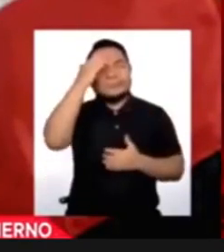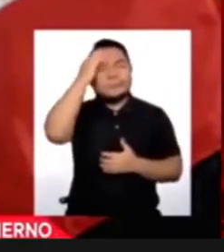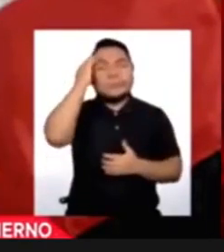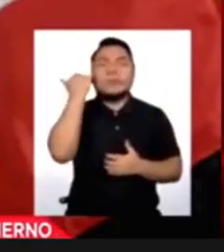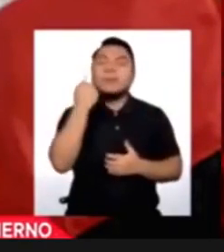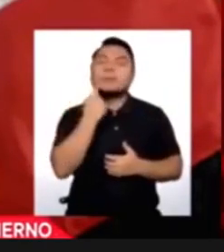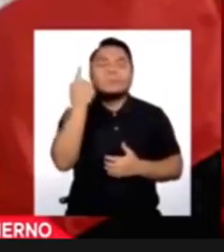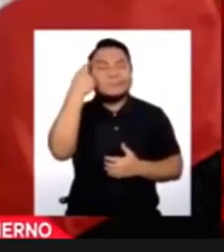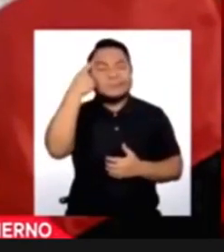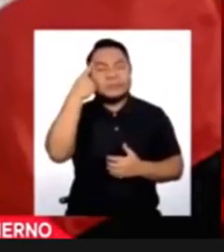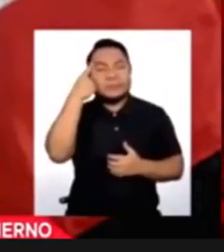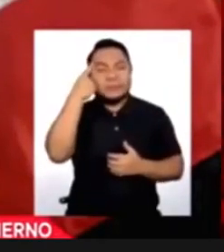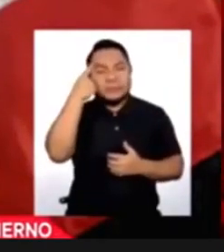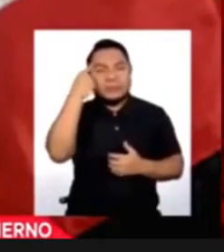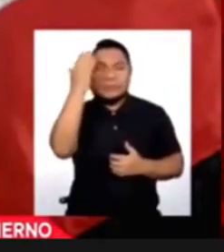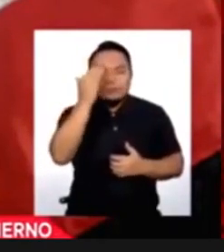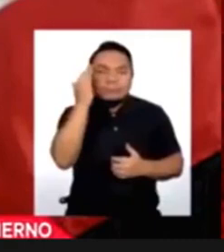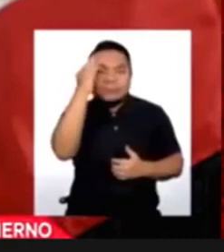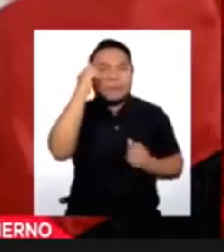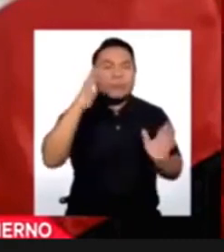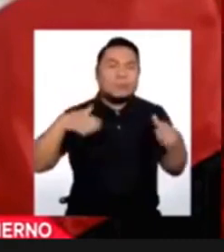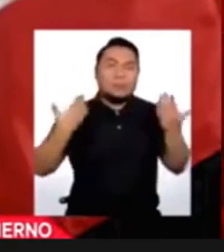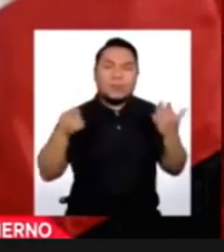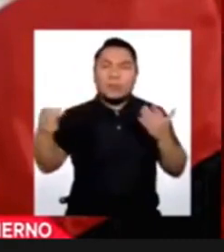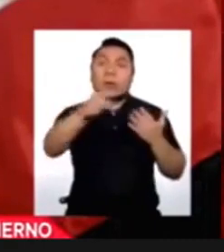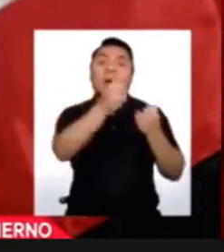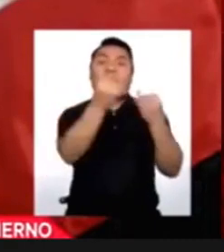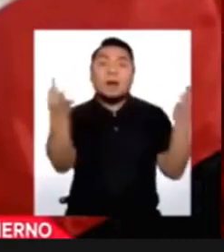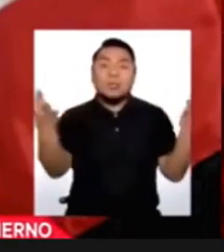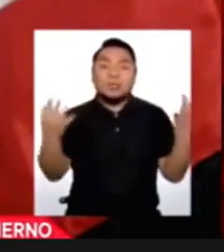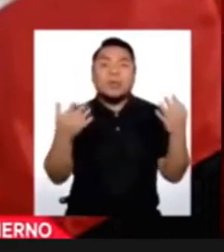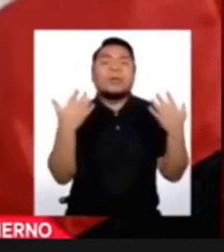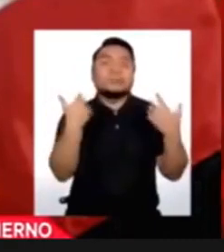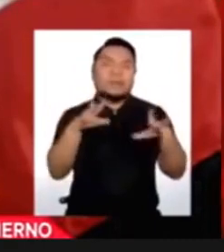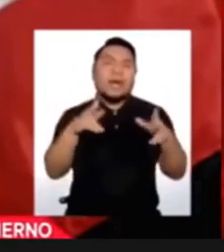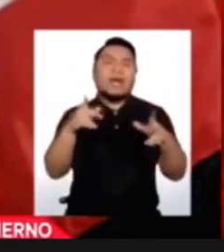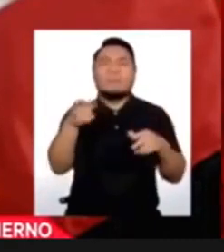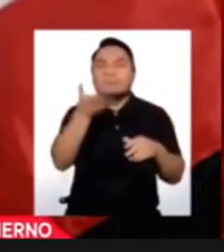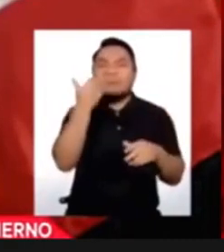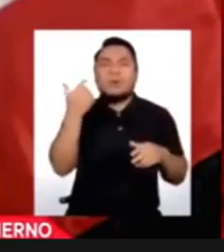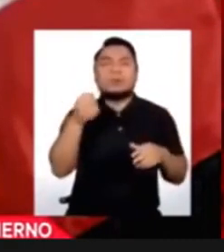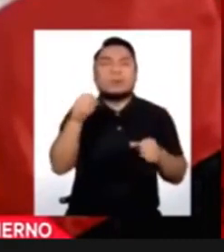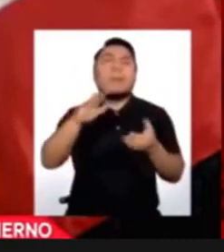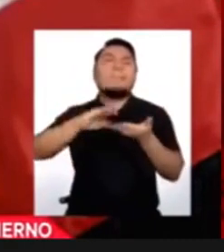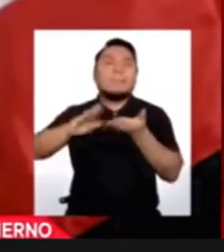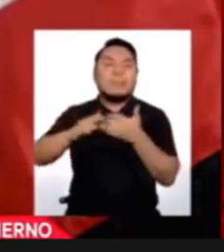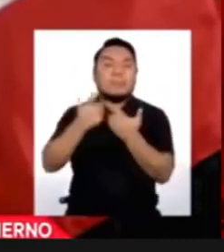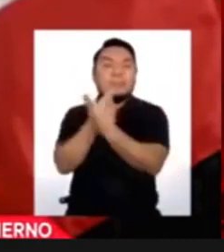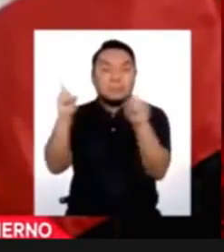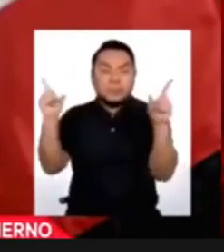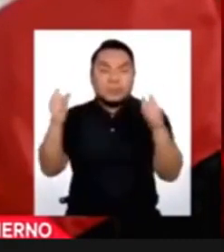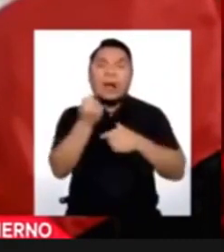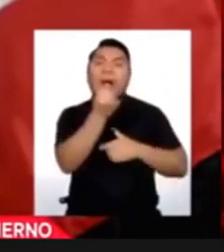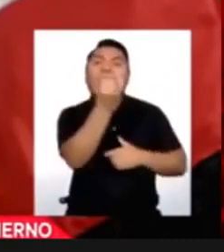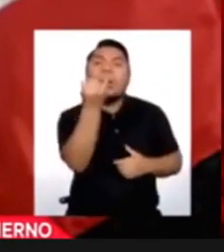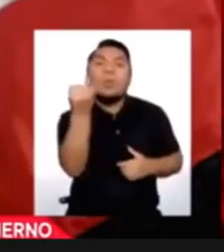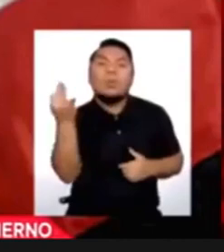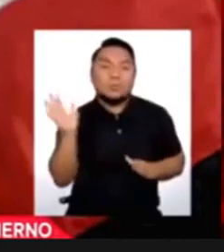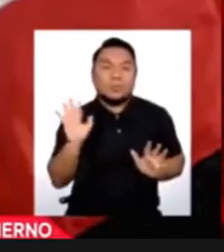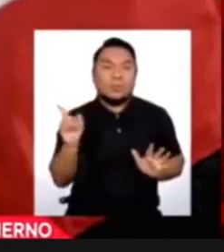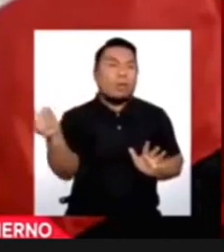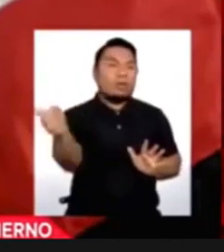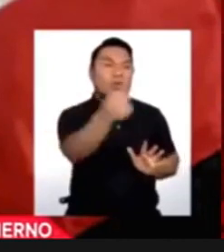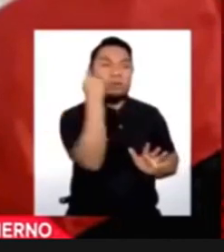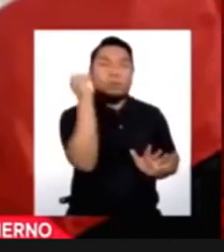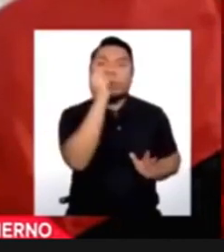para comenzar a poder permitir salir, pero a quien sí le corresponda, o sea, sí debe salir. Y